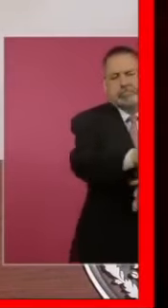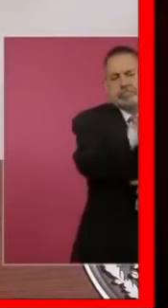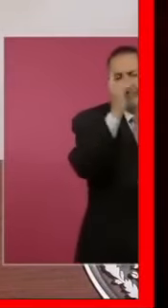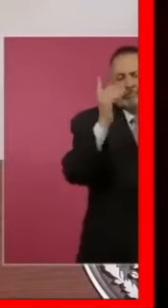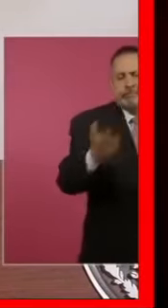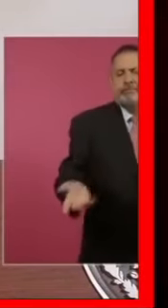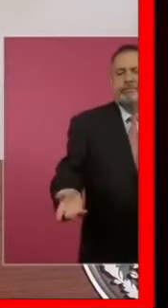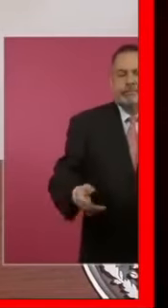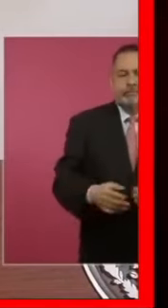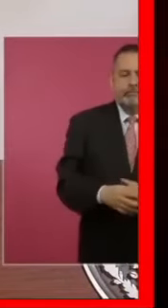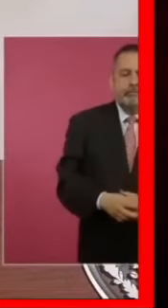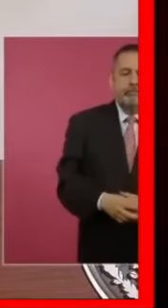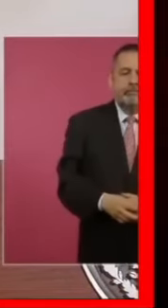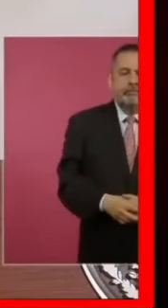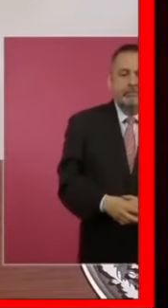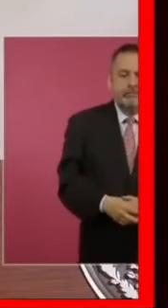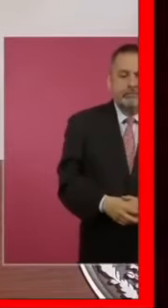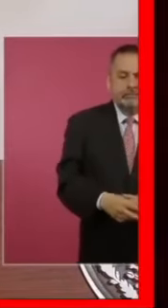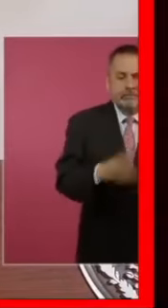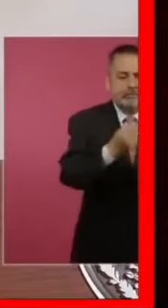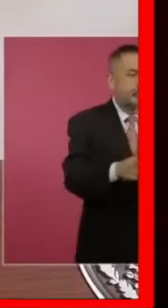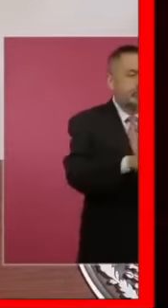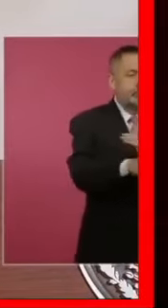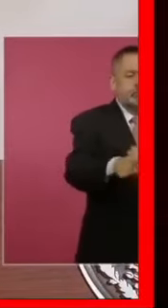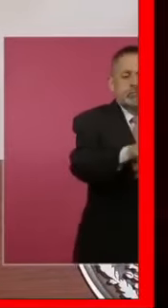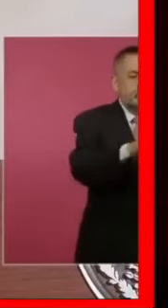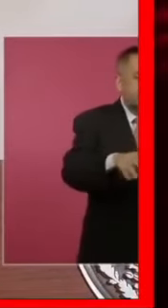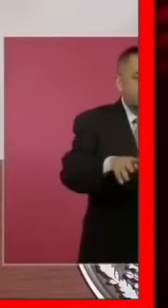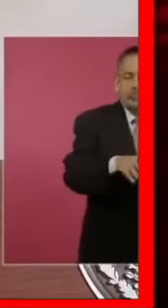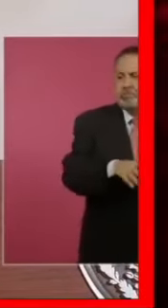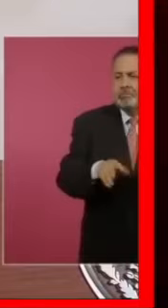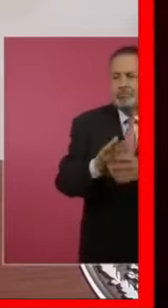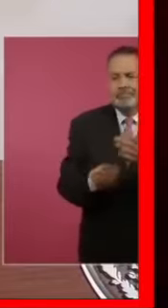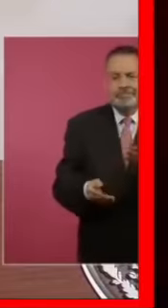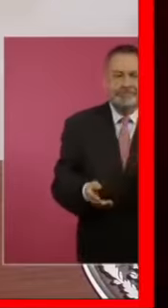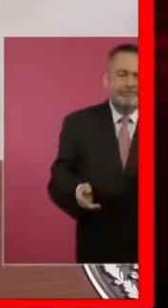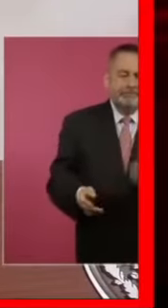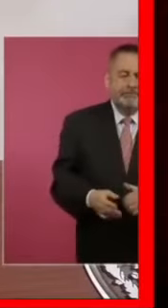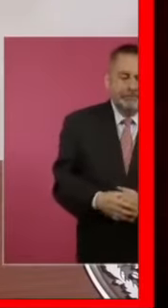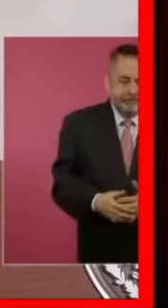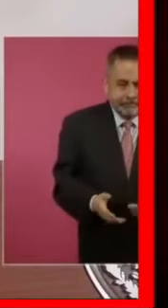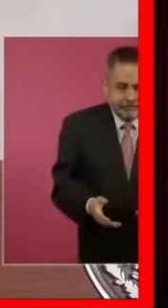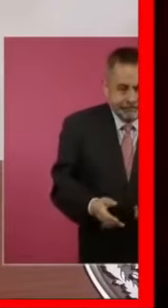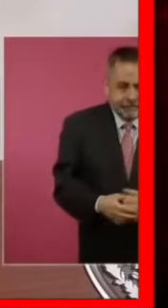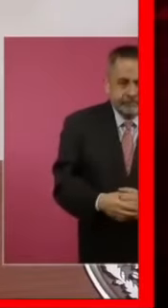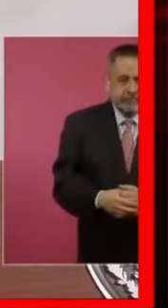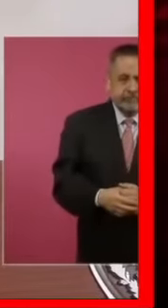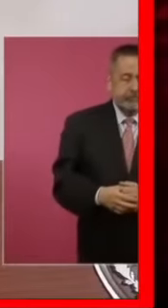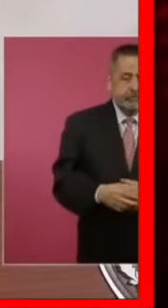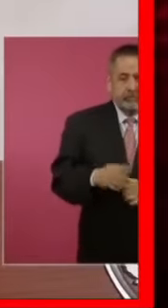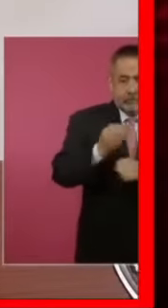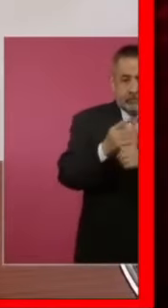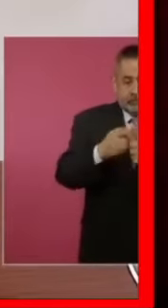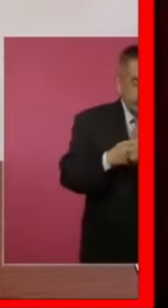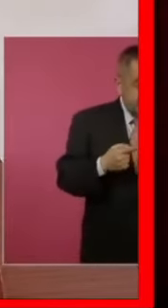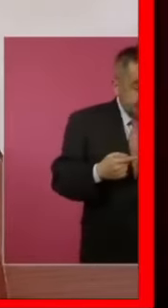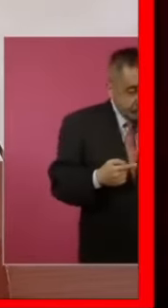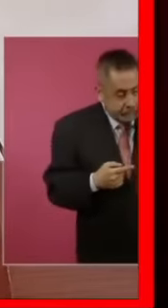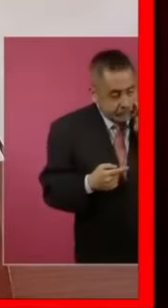pel ya se había ido Ya estaba prófugo entonces si no hay